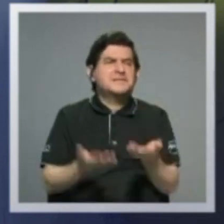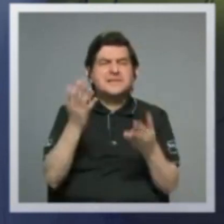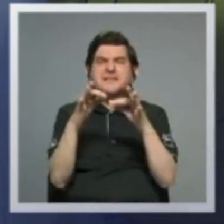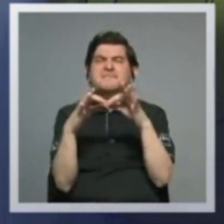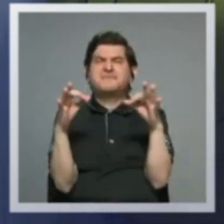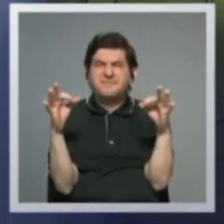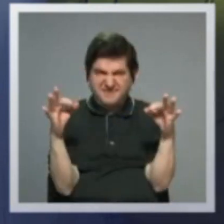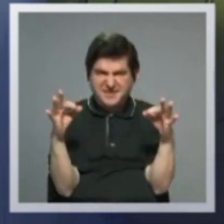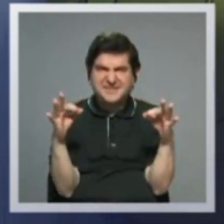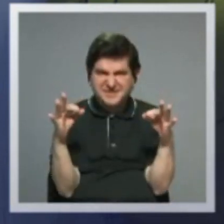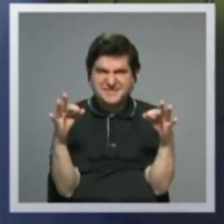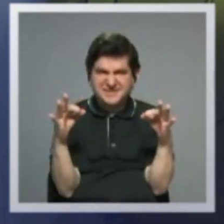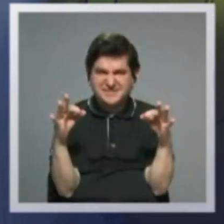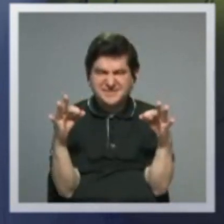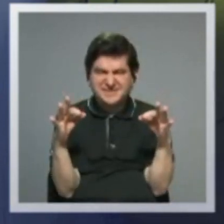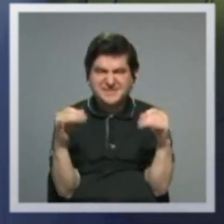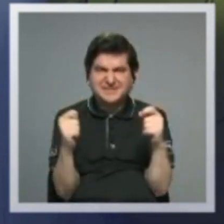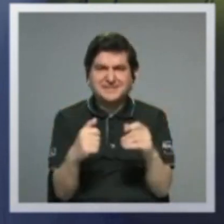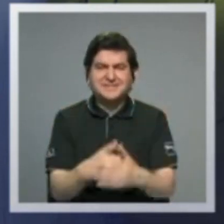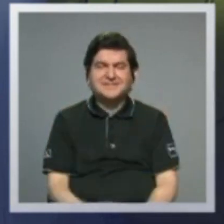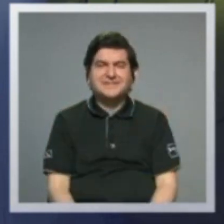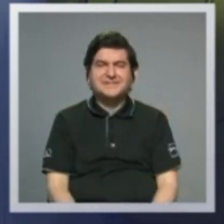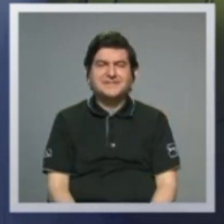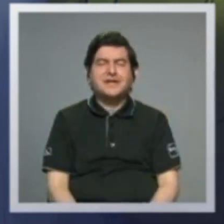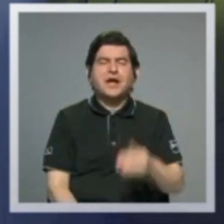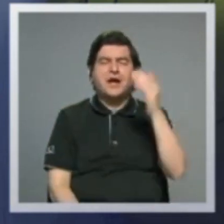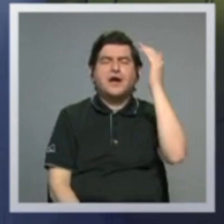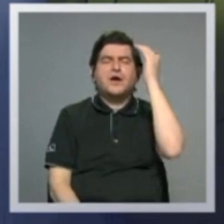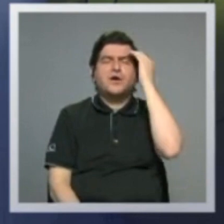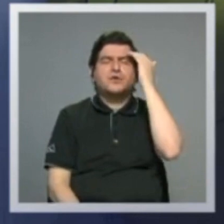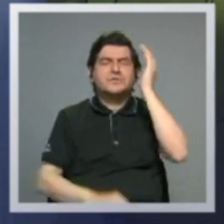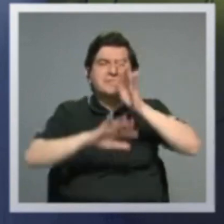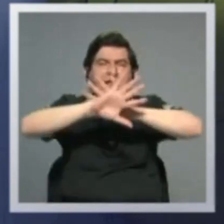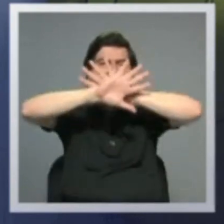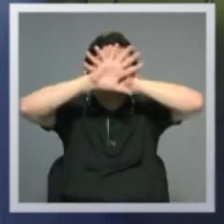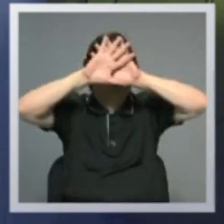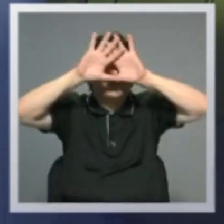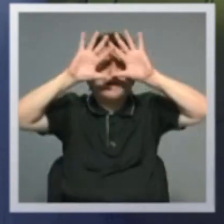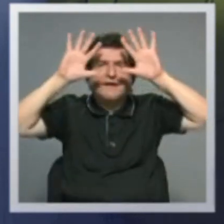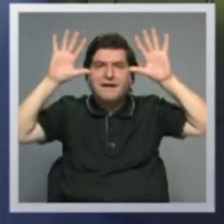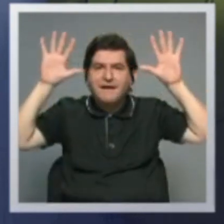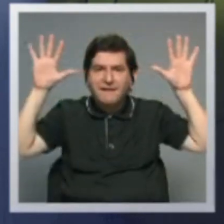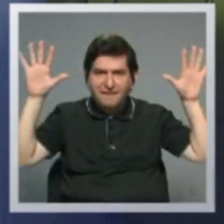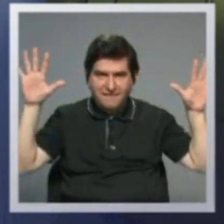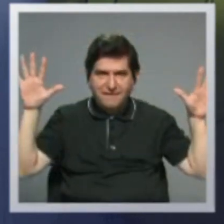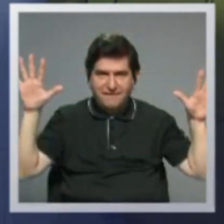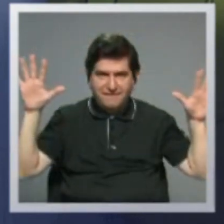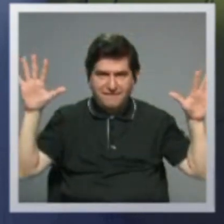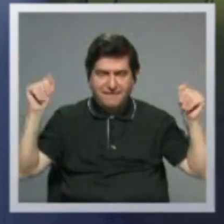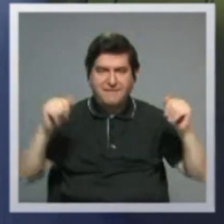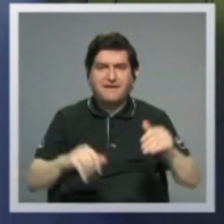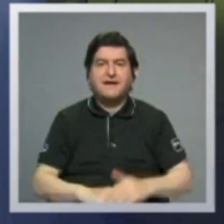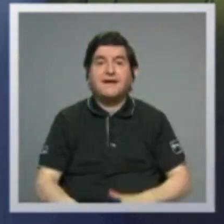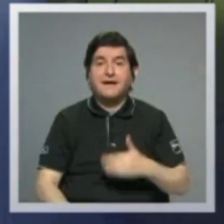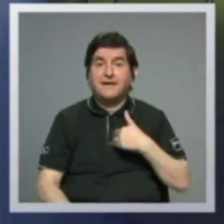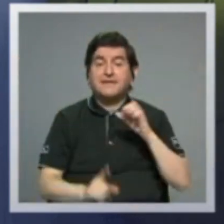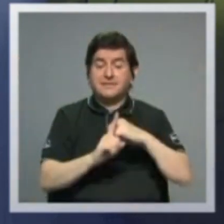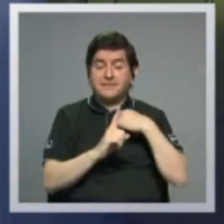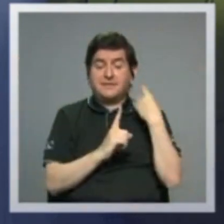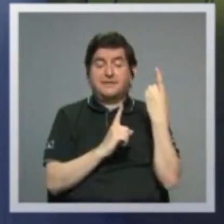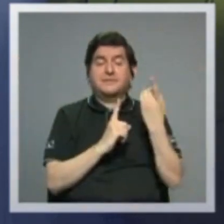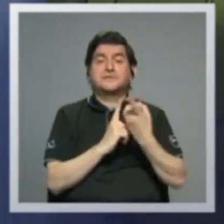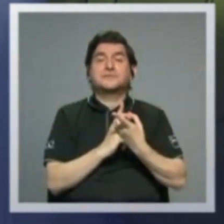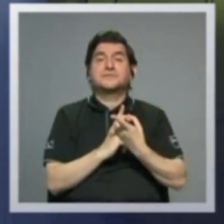frase de la conciencia lúcida de la